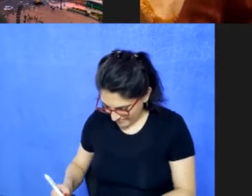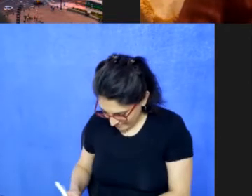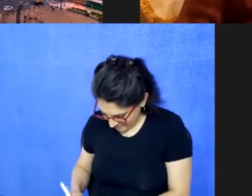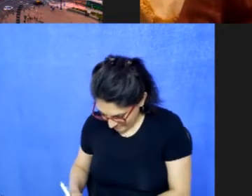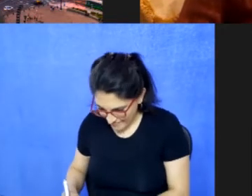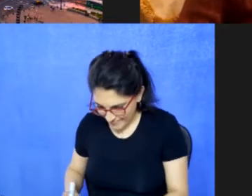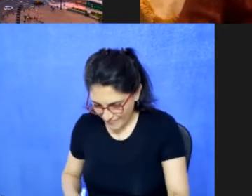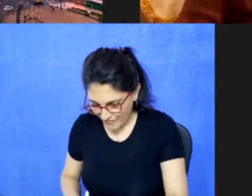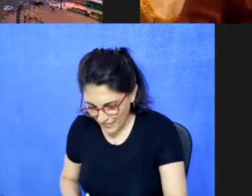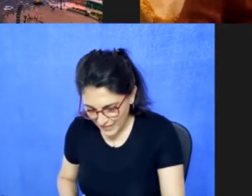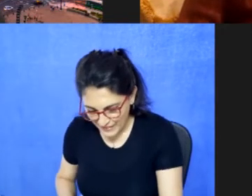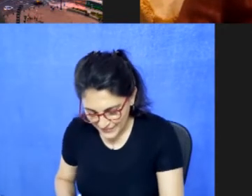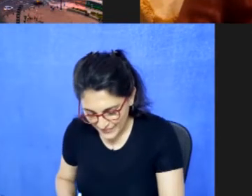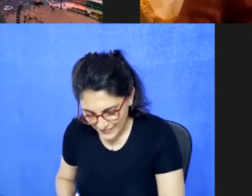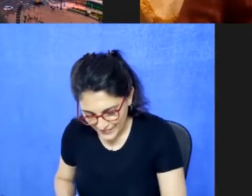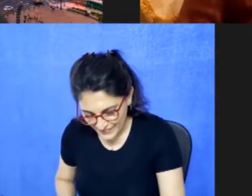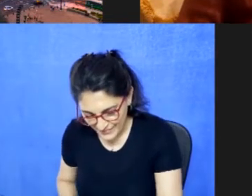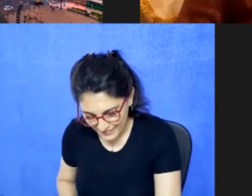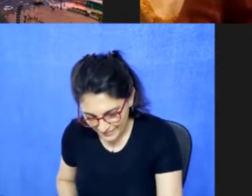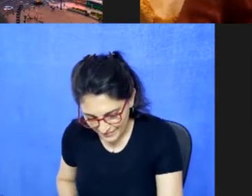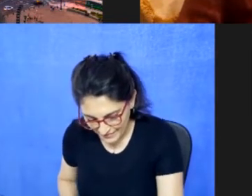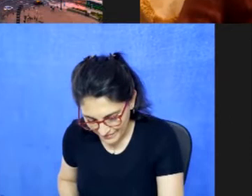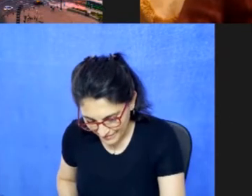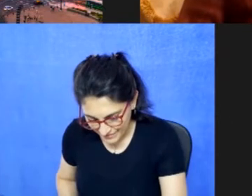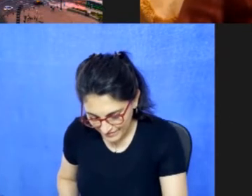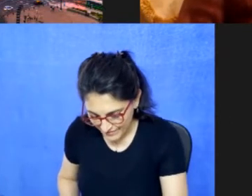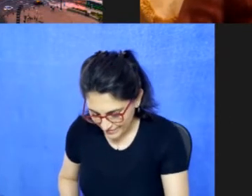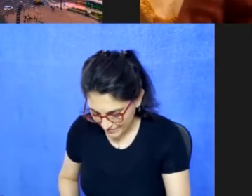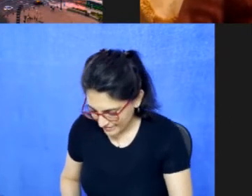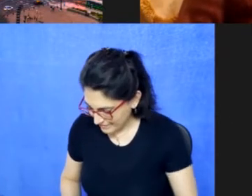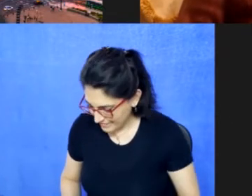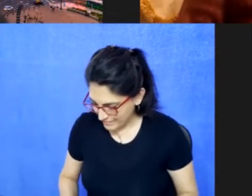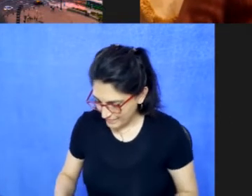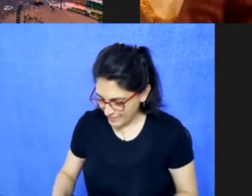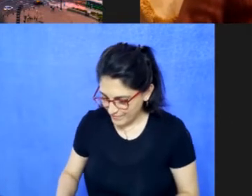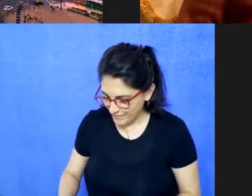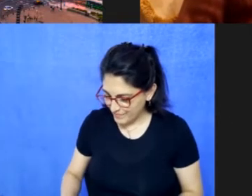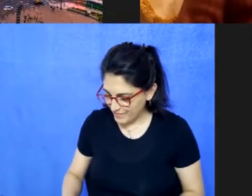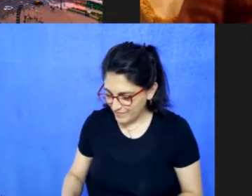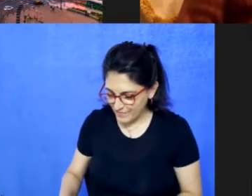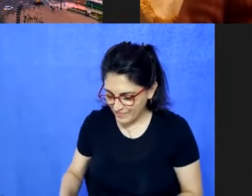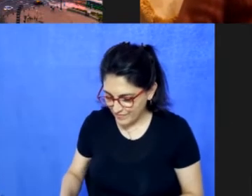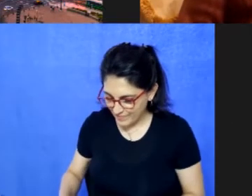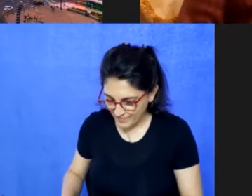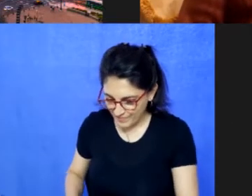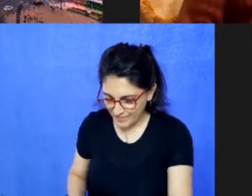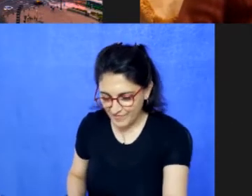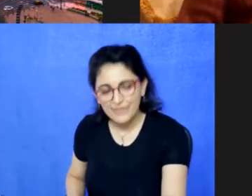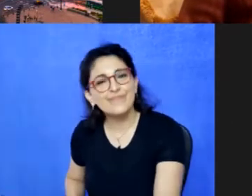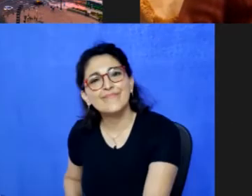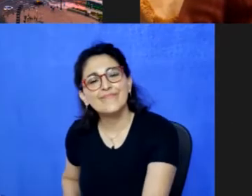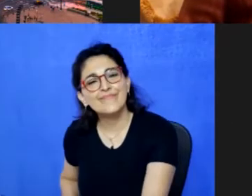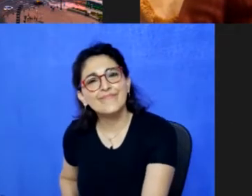conseguir la receta para tratar de buscar las coincidencias entre los ingredientes y ver en qué momento la geografía del